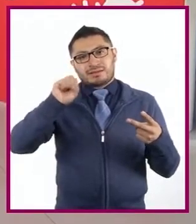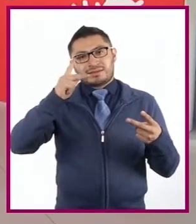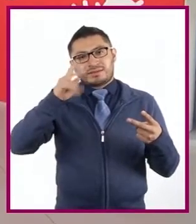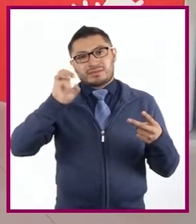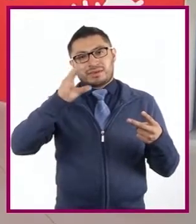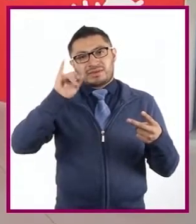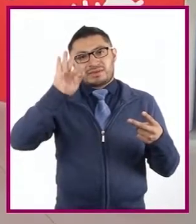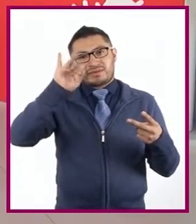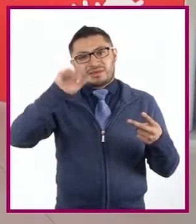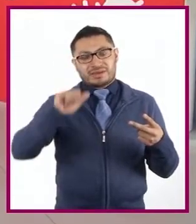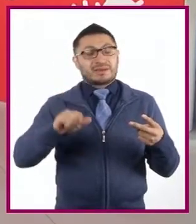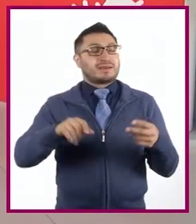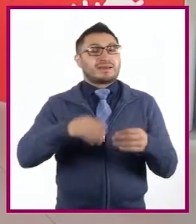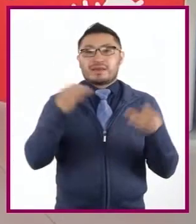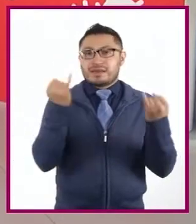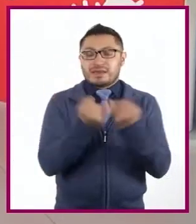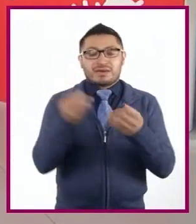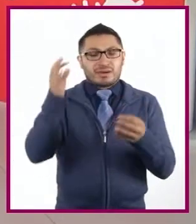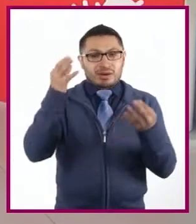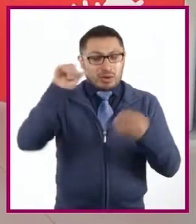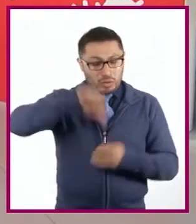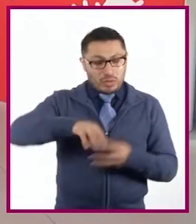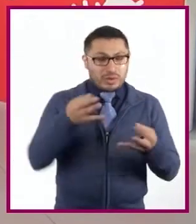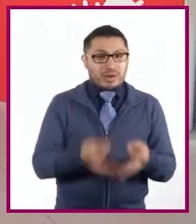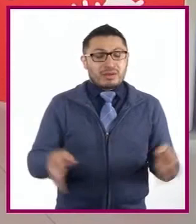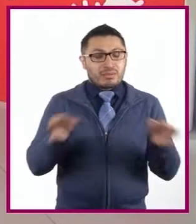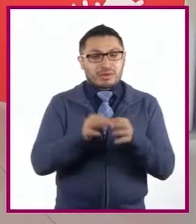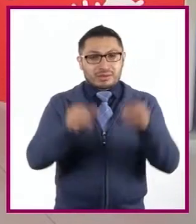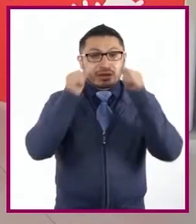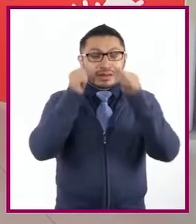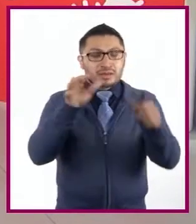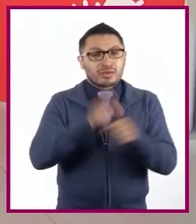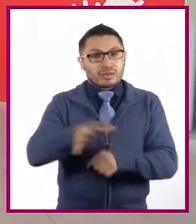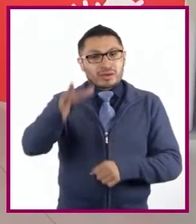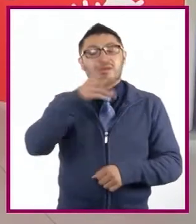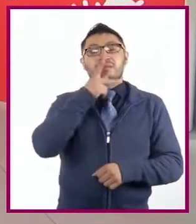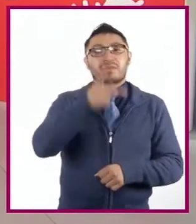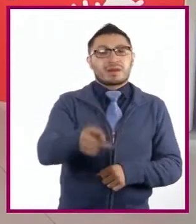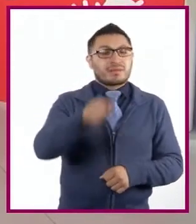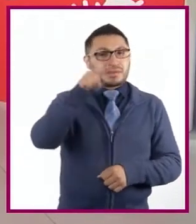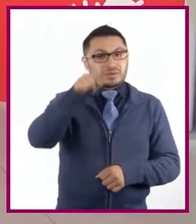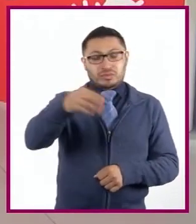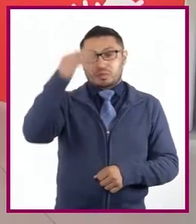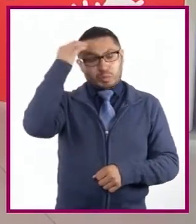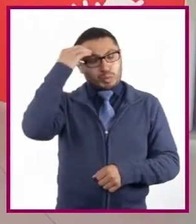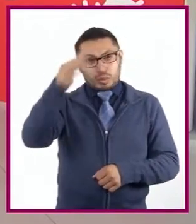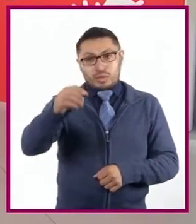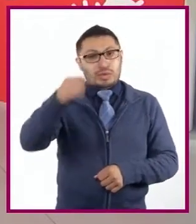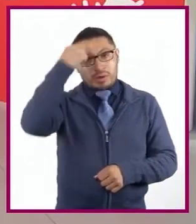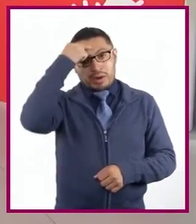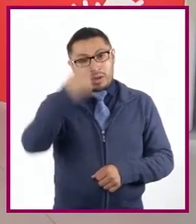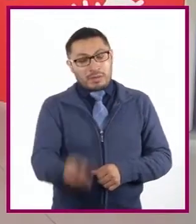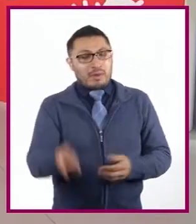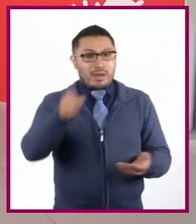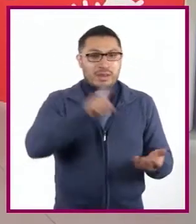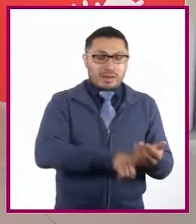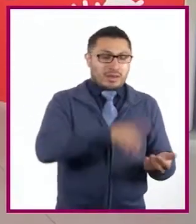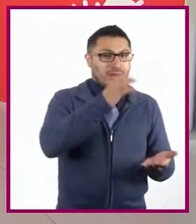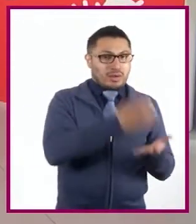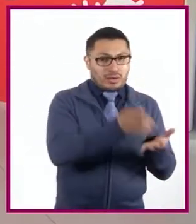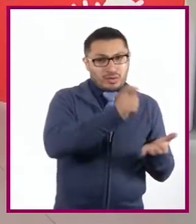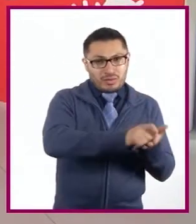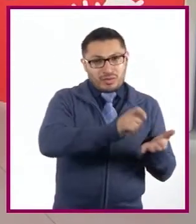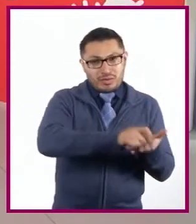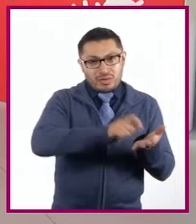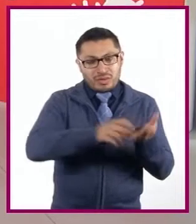que concentren la información del tema a tratar y las palabras que desconozcas, y al final las incluirán como nuevos conceptos